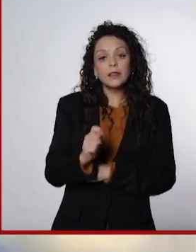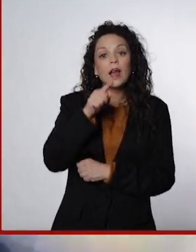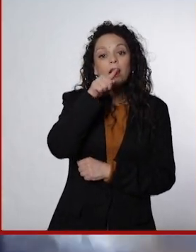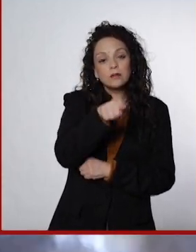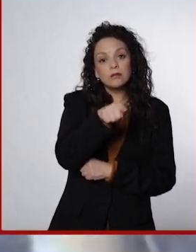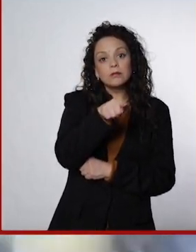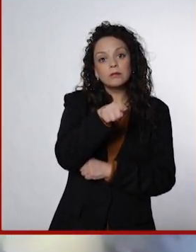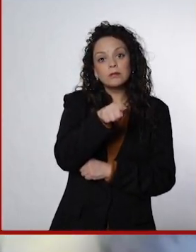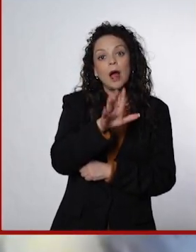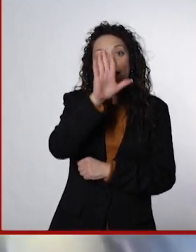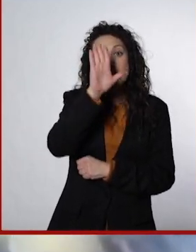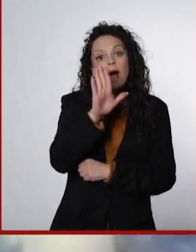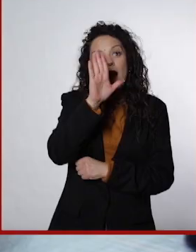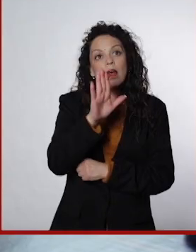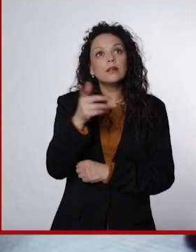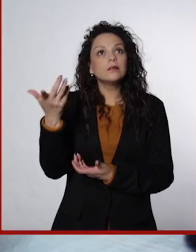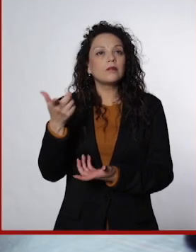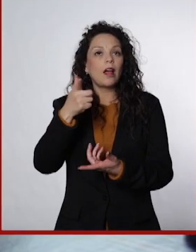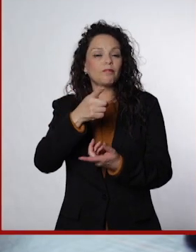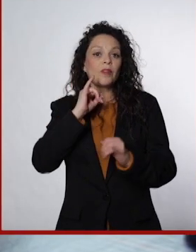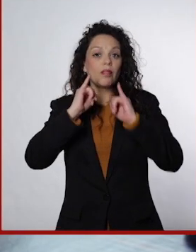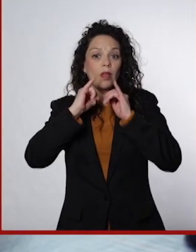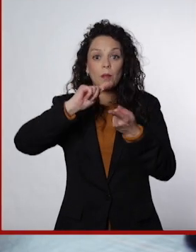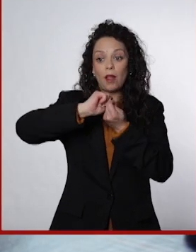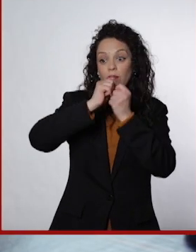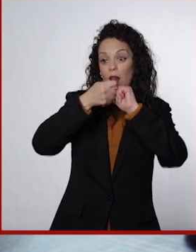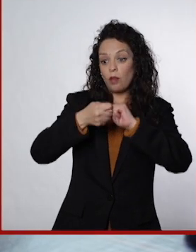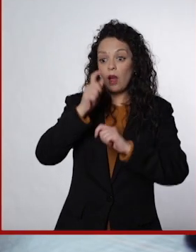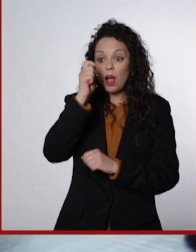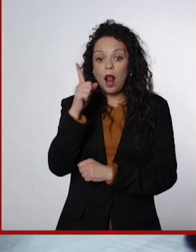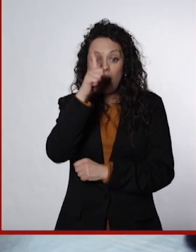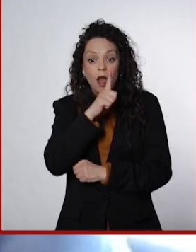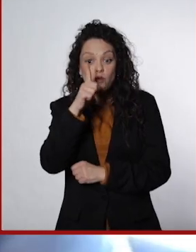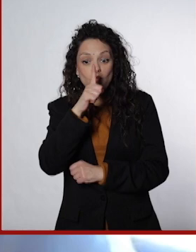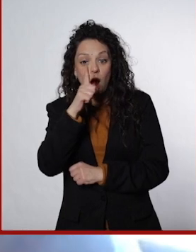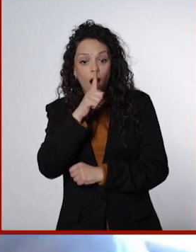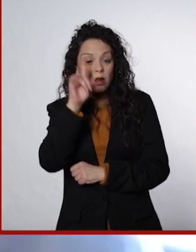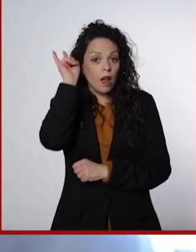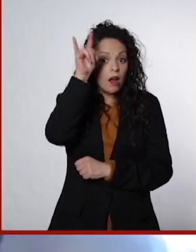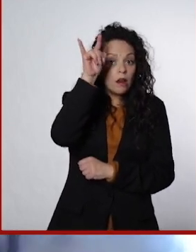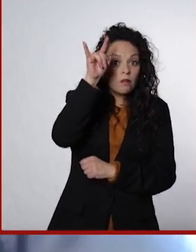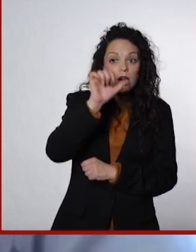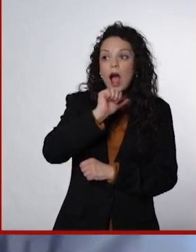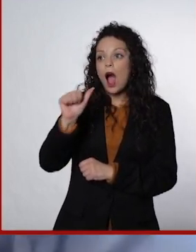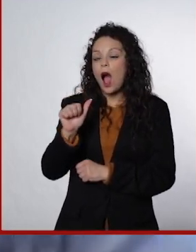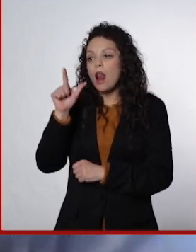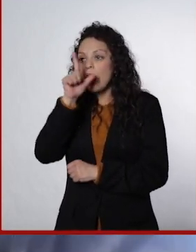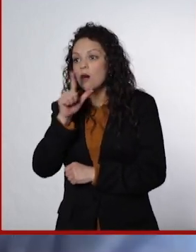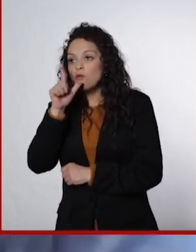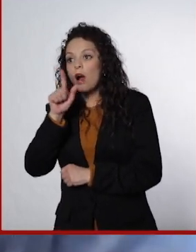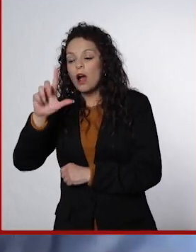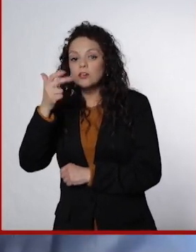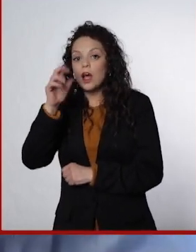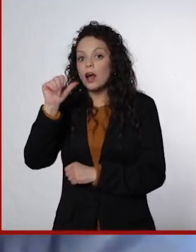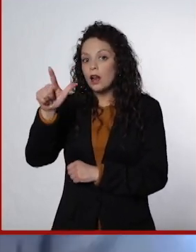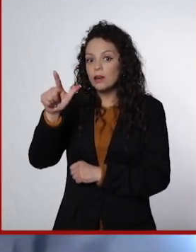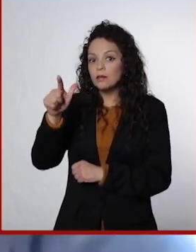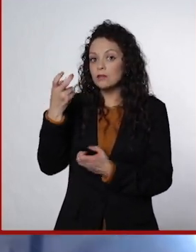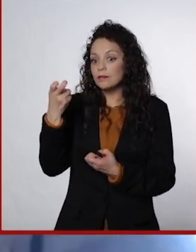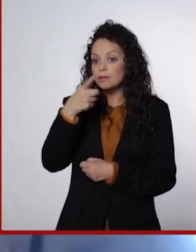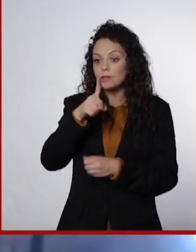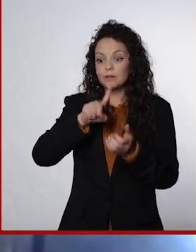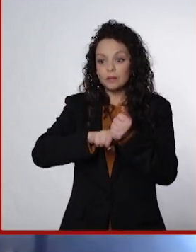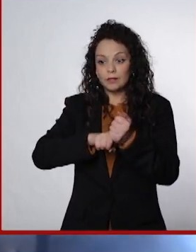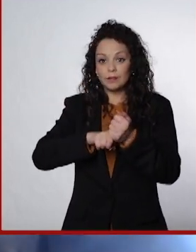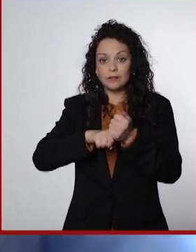chacal a tu lenguaje jirafa. Y entonces lo que te propone es que recuperes tu capacidad de tus orejas jirafa. Y con